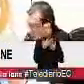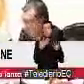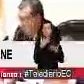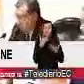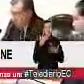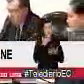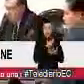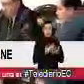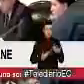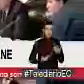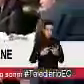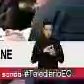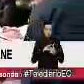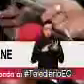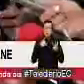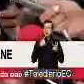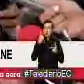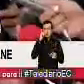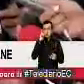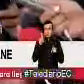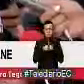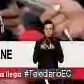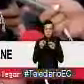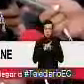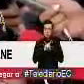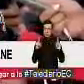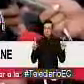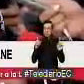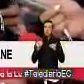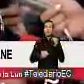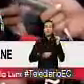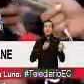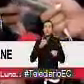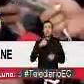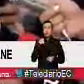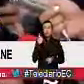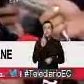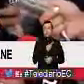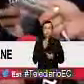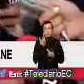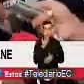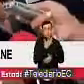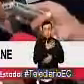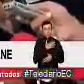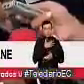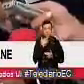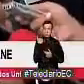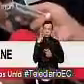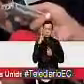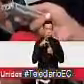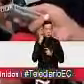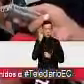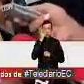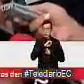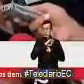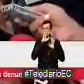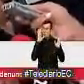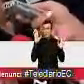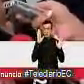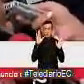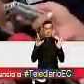Tamaín, Acero y Cabrera apelaron el dictamen. La apelación básicamente es que nosotros cumplimos con nuestro deber. Es claro que no